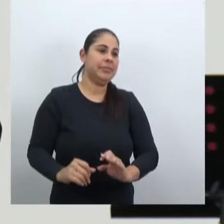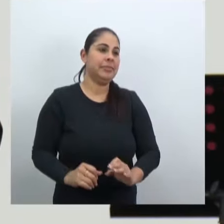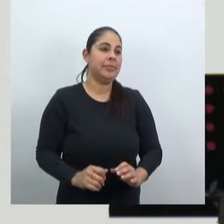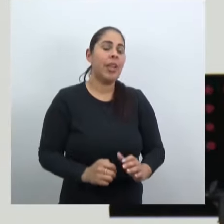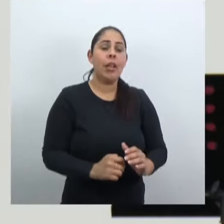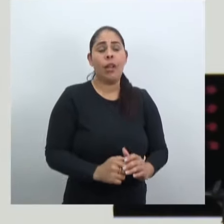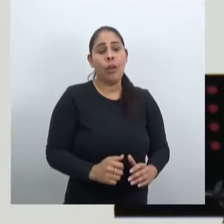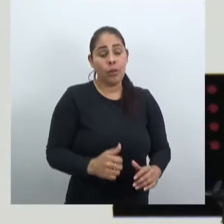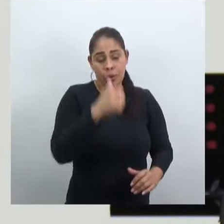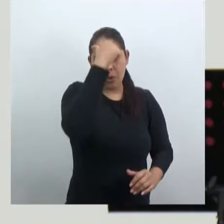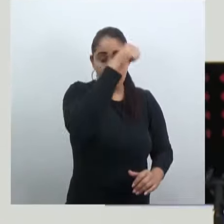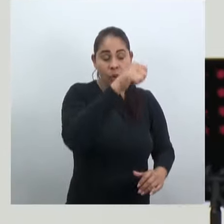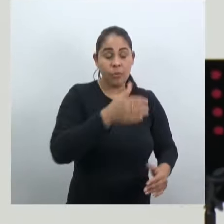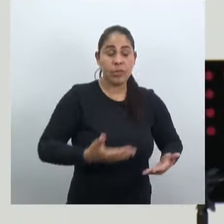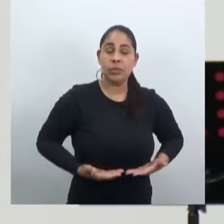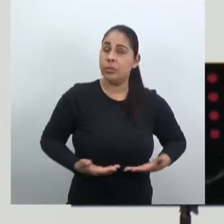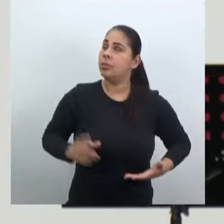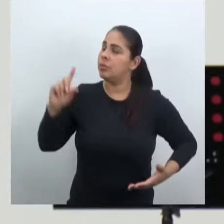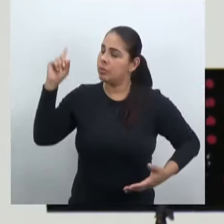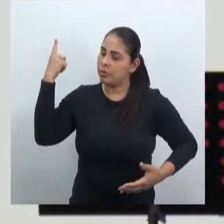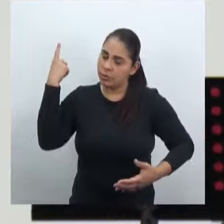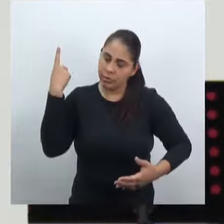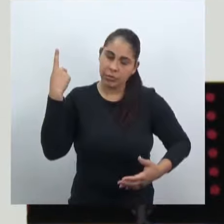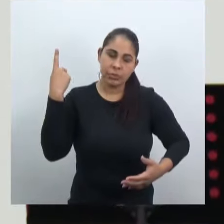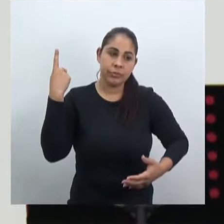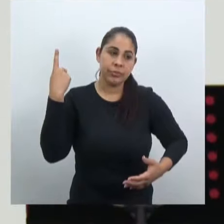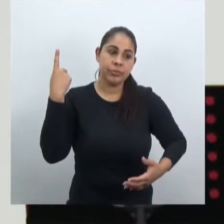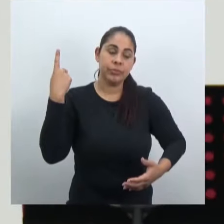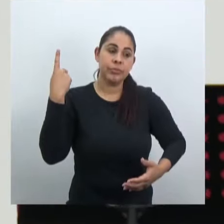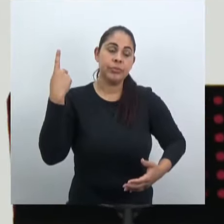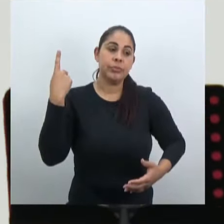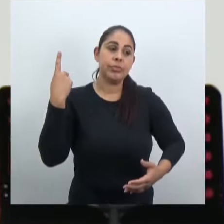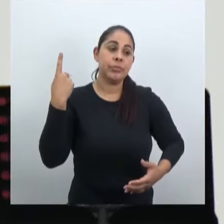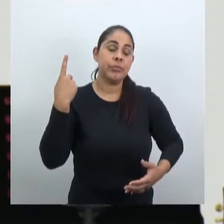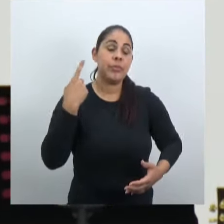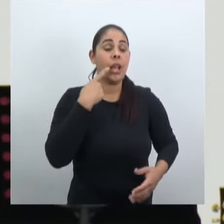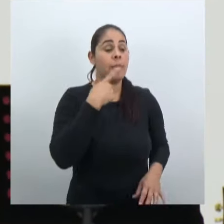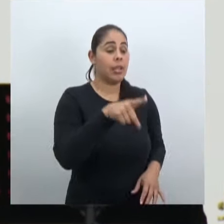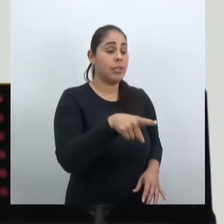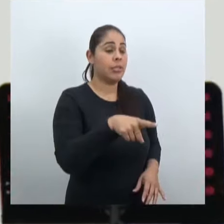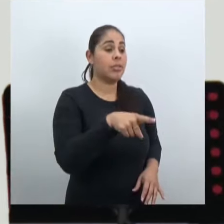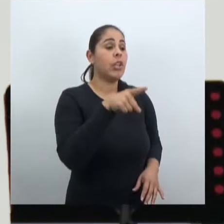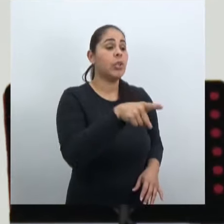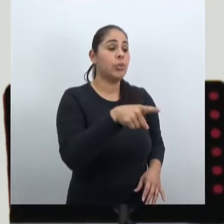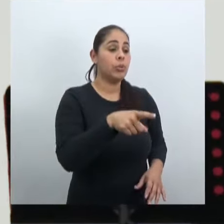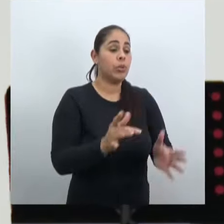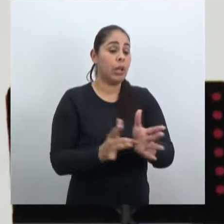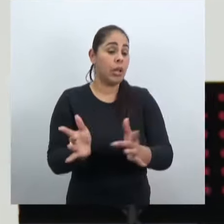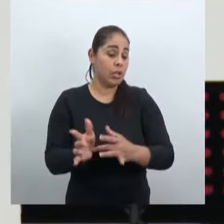Dios, un hombre de Dios al principio. Y me dice, ¿quieres convertirte? Digo, sí.